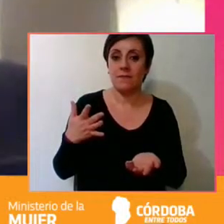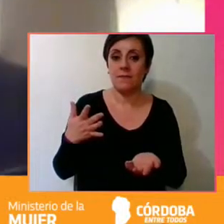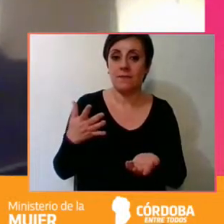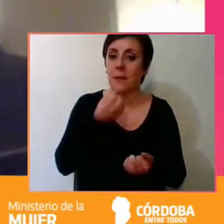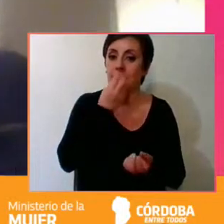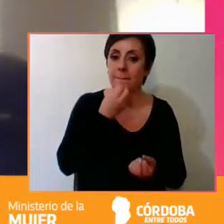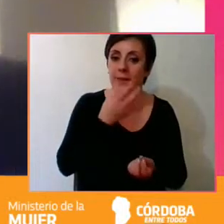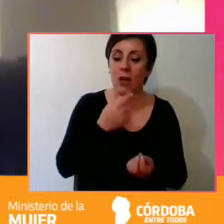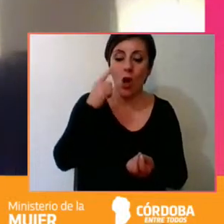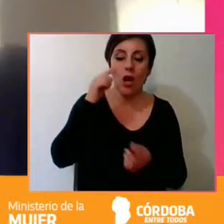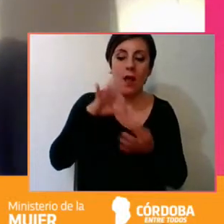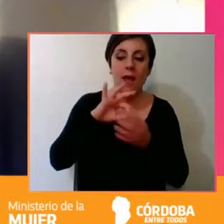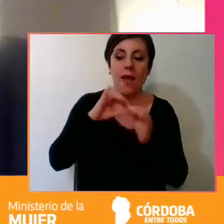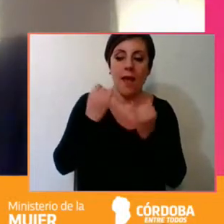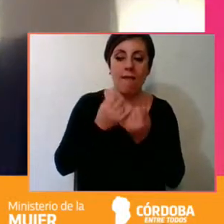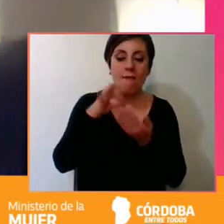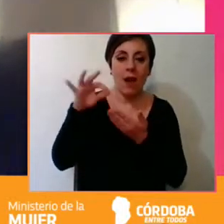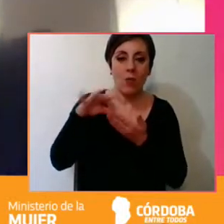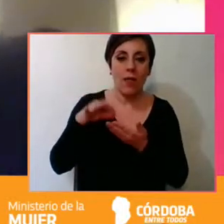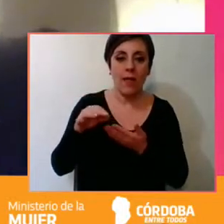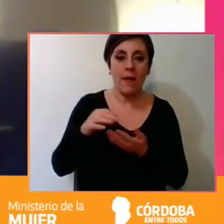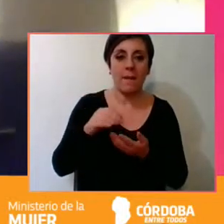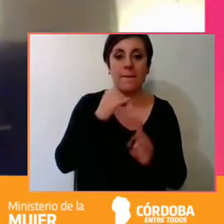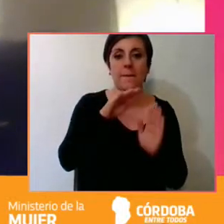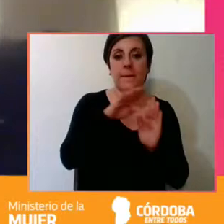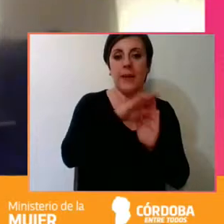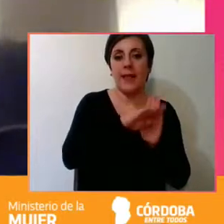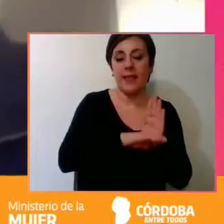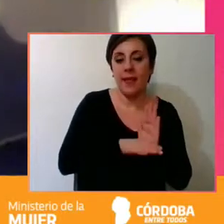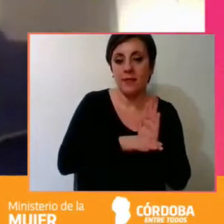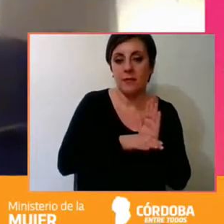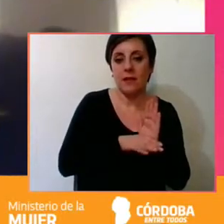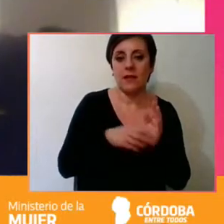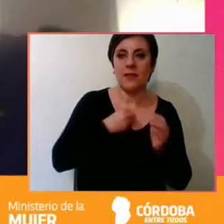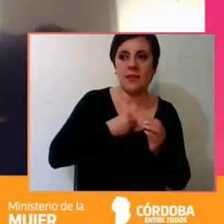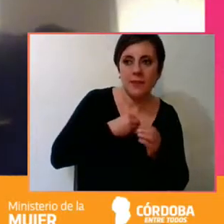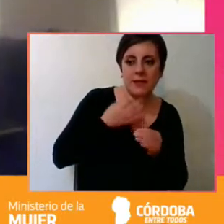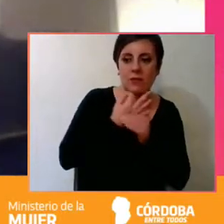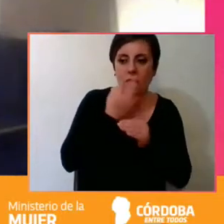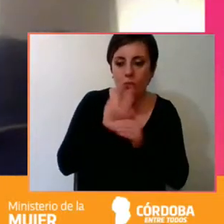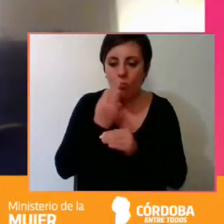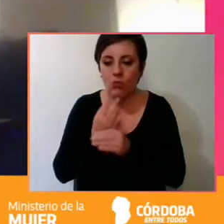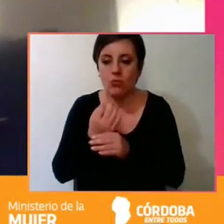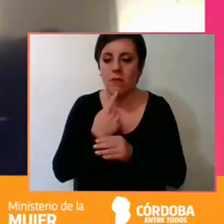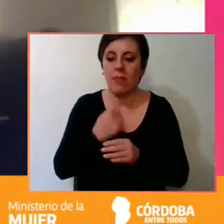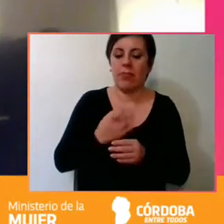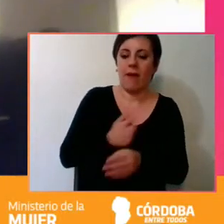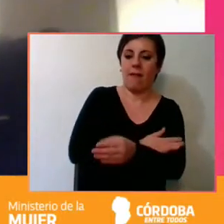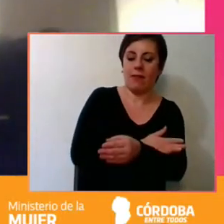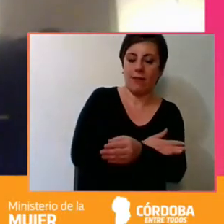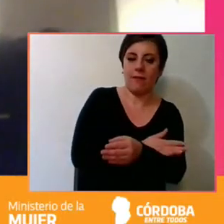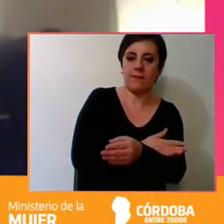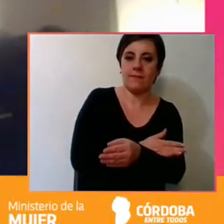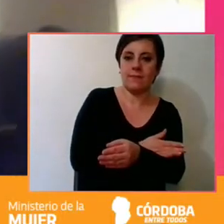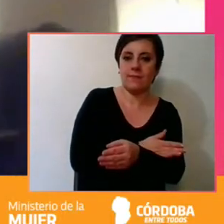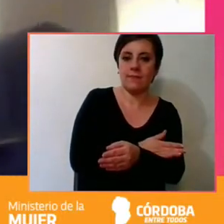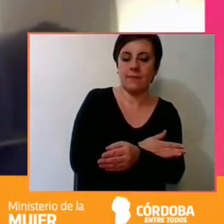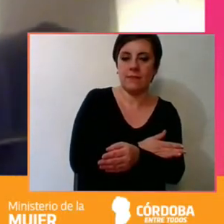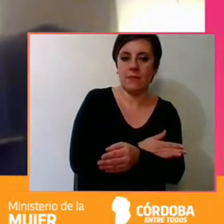mejor evaluadas son las medidas de sensibilización, de educación, de detección precoz,